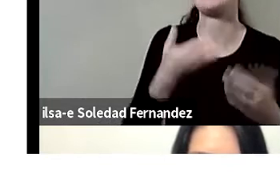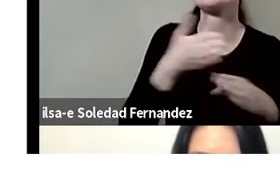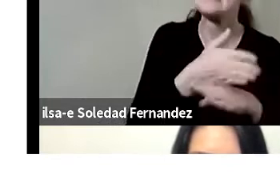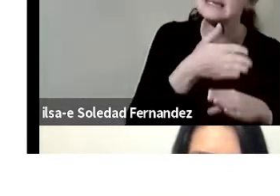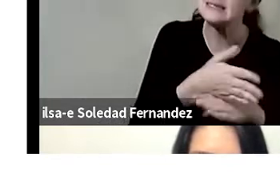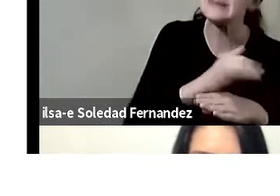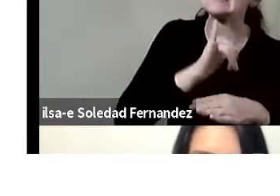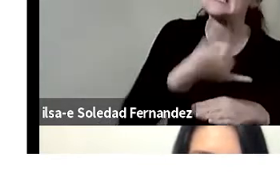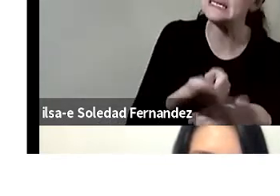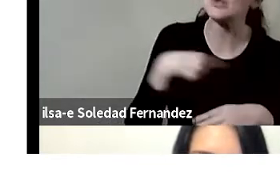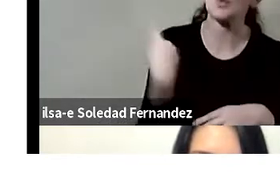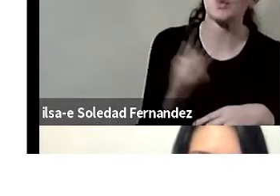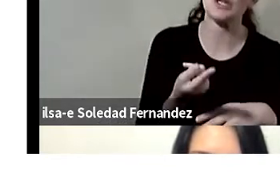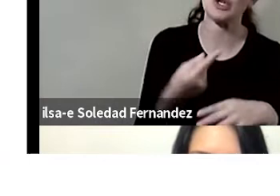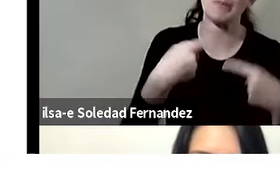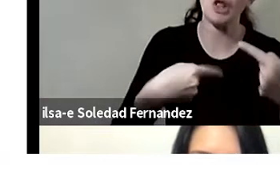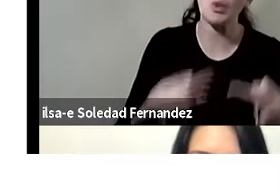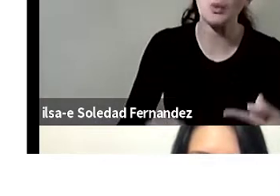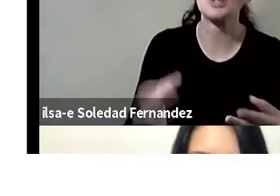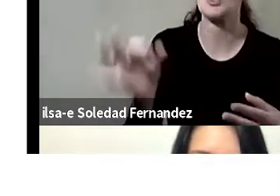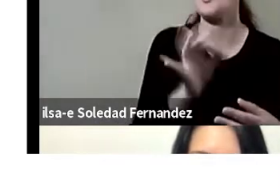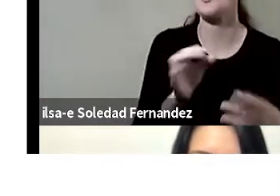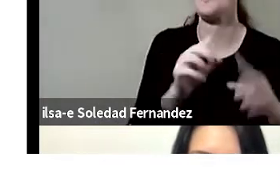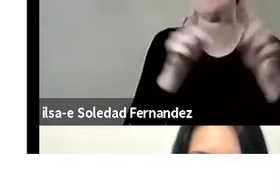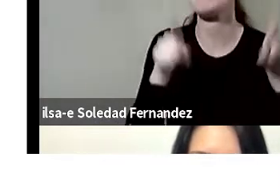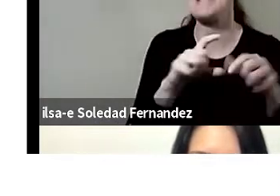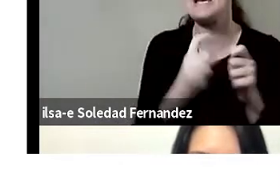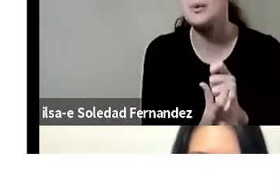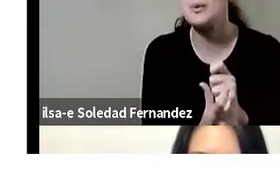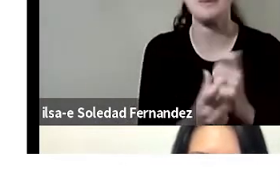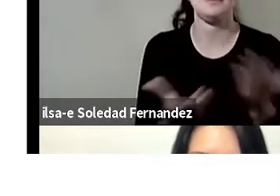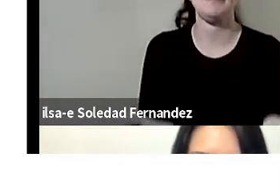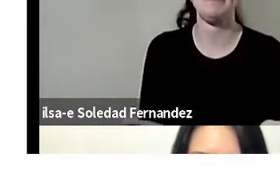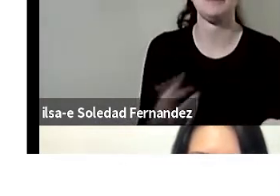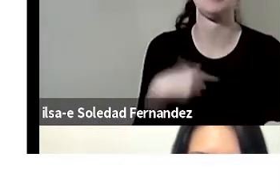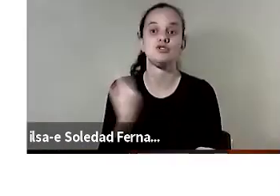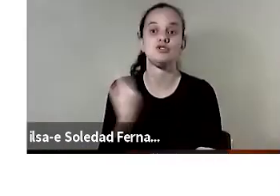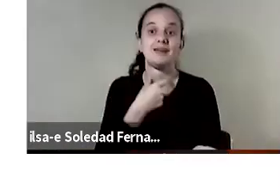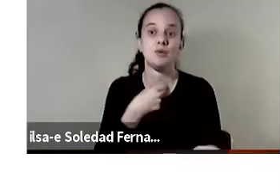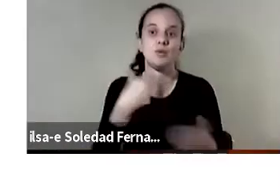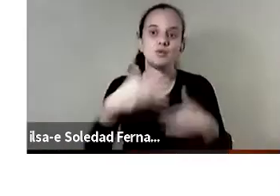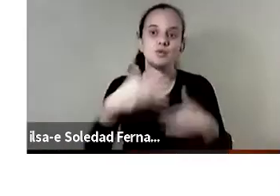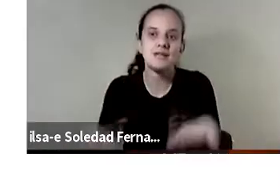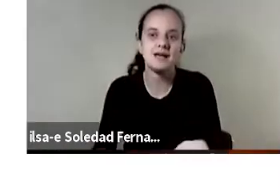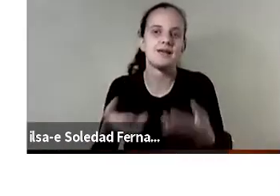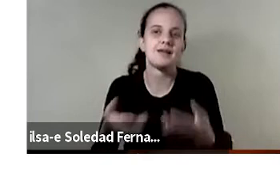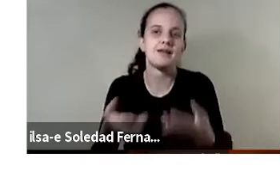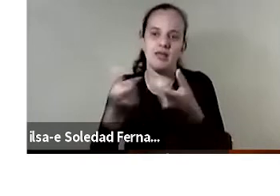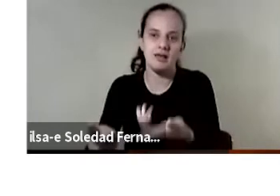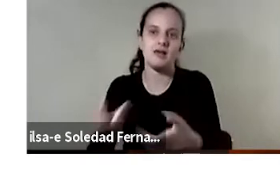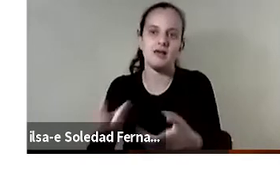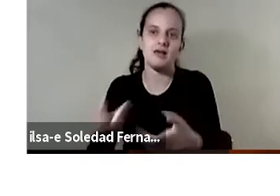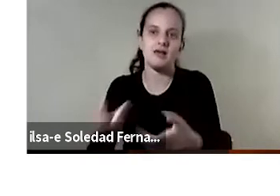a poder decir qué tan accesible es el producto que estamos construyendo, o qué tan accesible es la página web